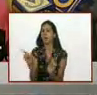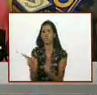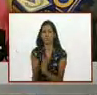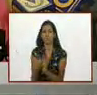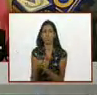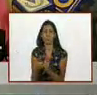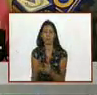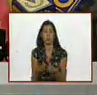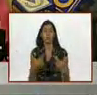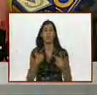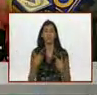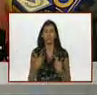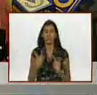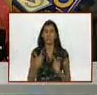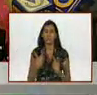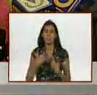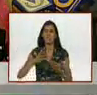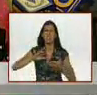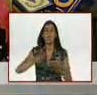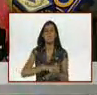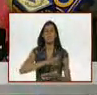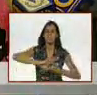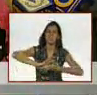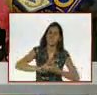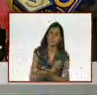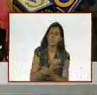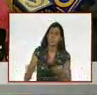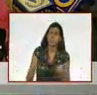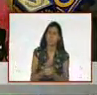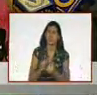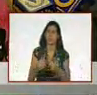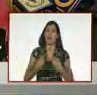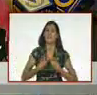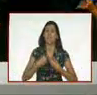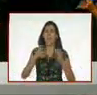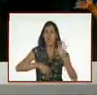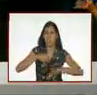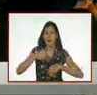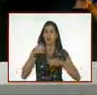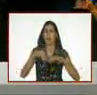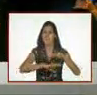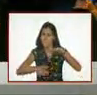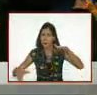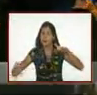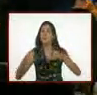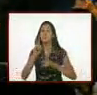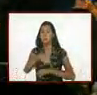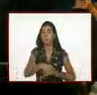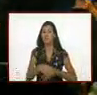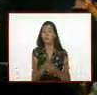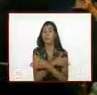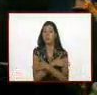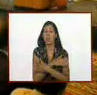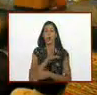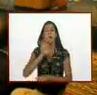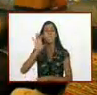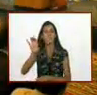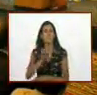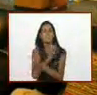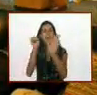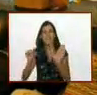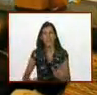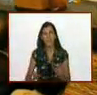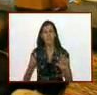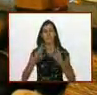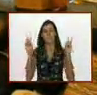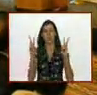arrastra con la vida presente y futura, y eso acabó en Venezuela. De igual manera, felicitaron al pueblo de El Salvador por